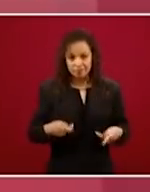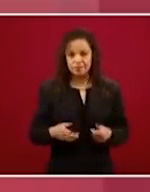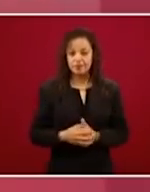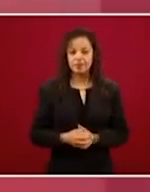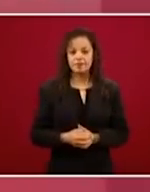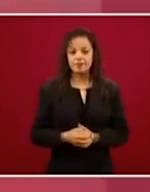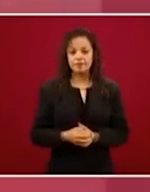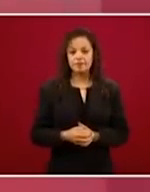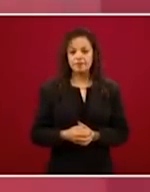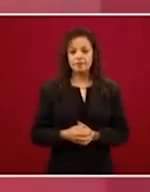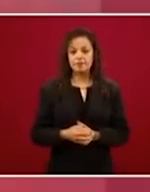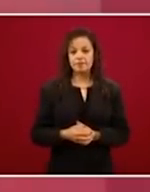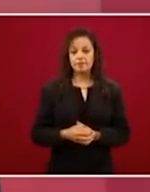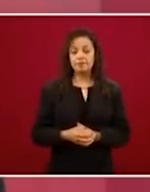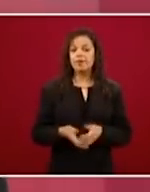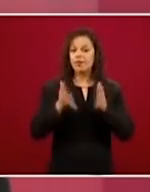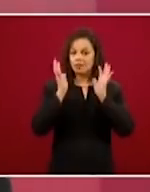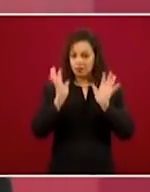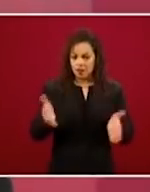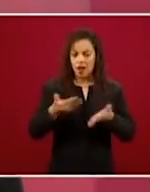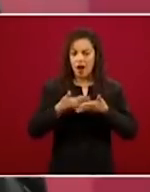ya lo estamos haciendo